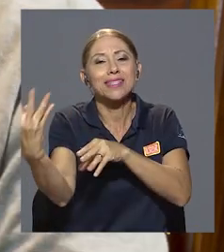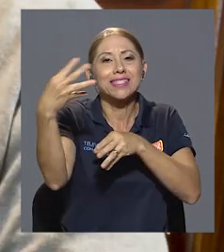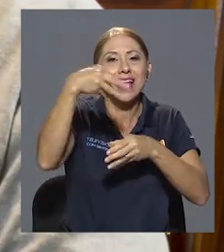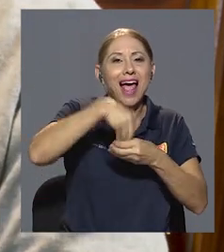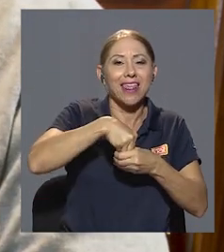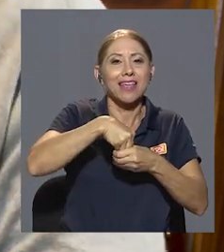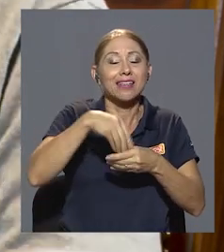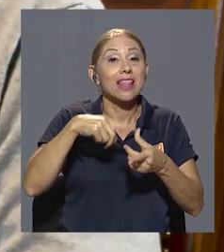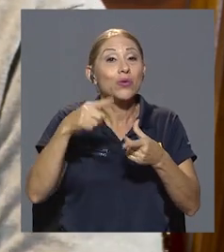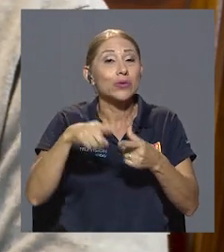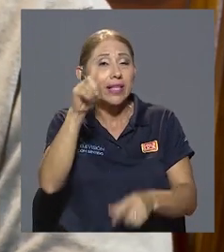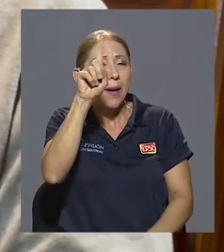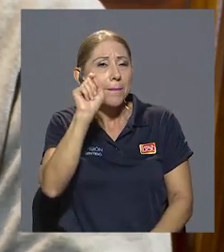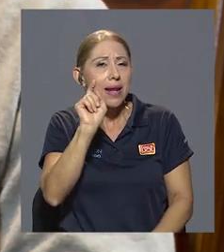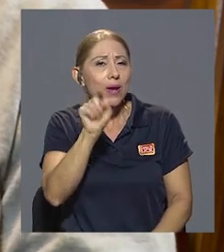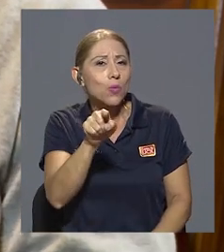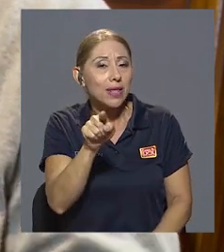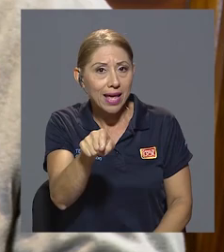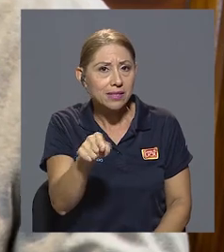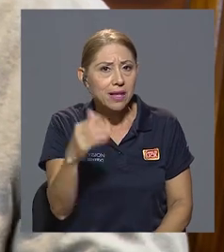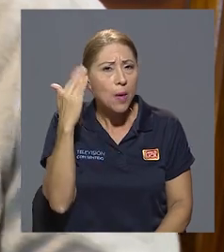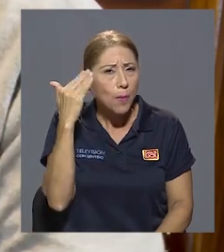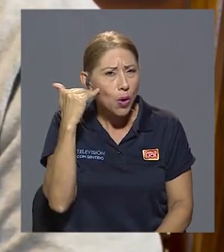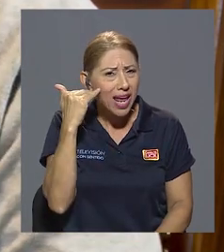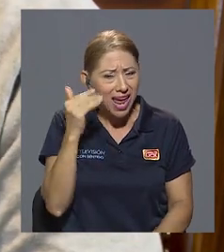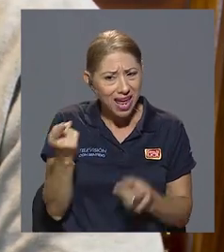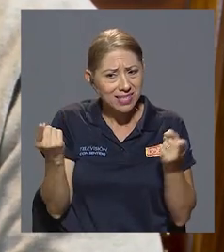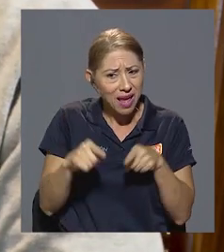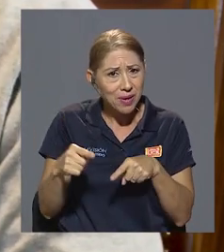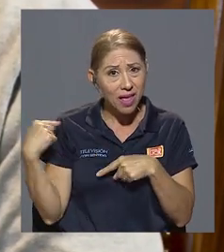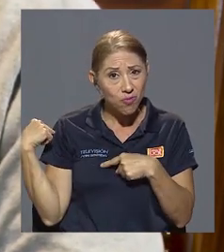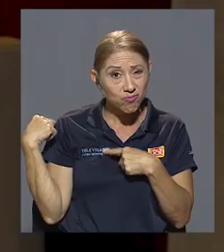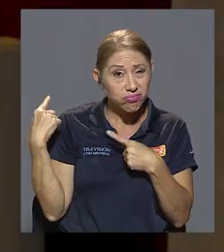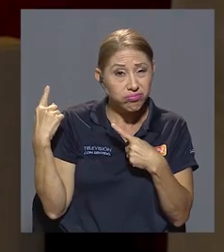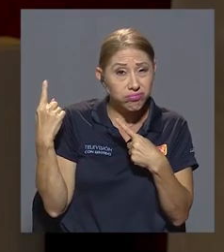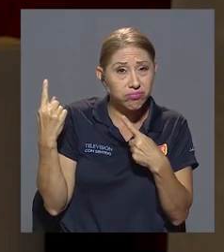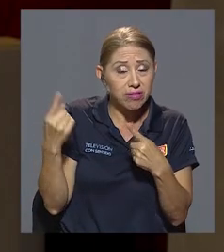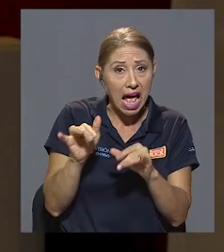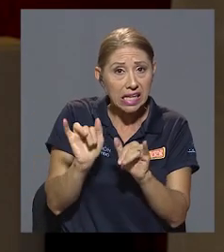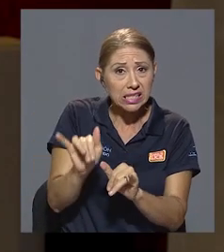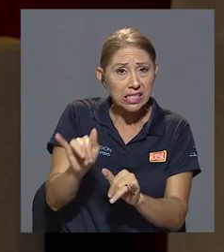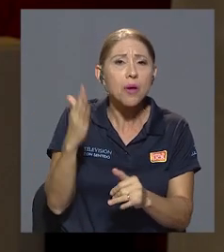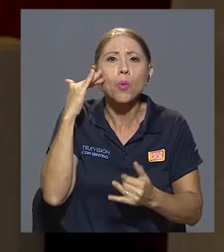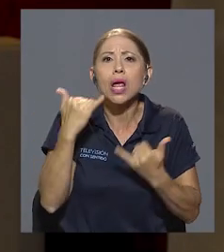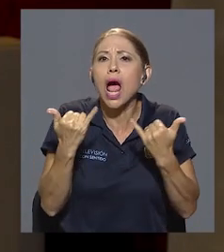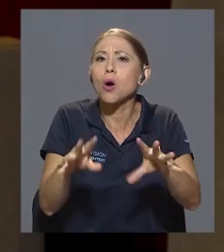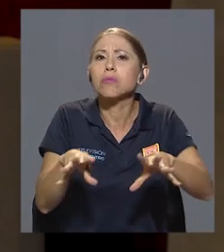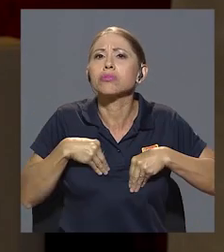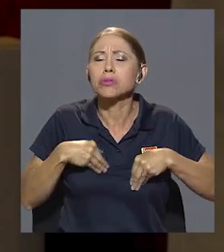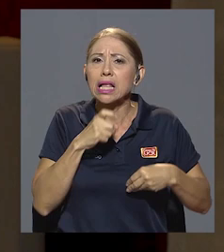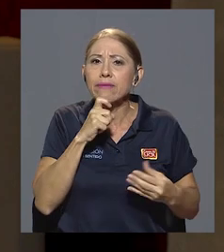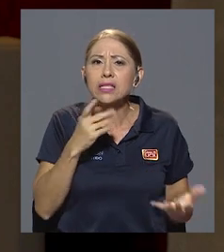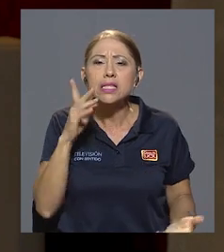pregunta es porque sí porque si así ha sido a lo largo de la historia ese reconocimiento se vuelve tan difícil